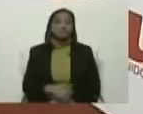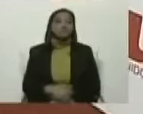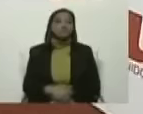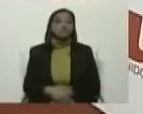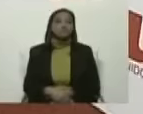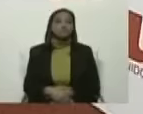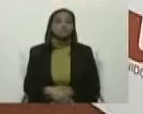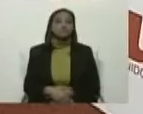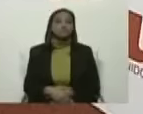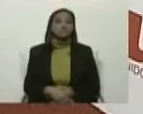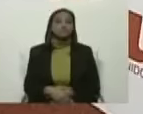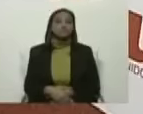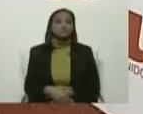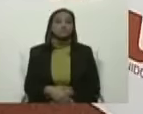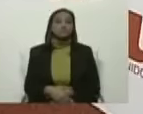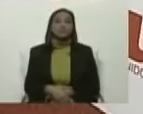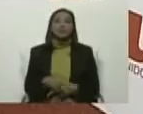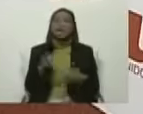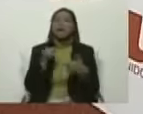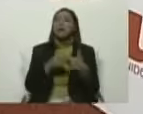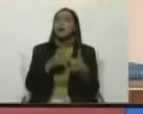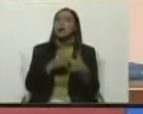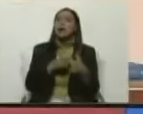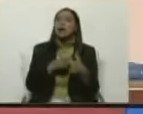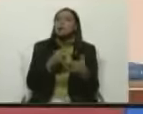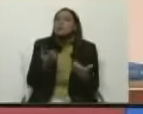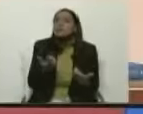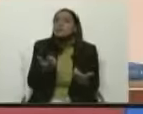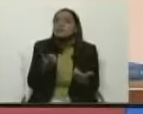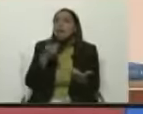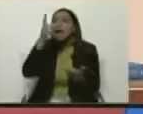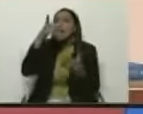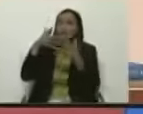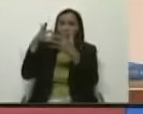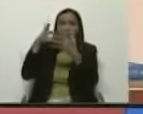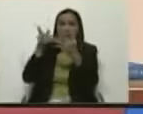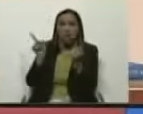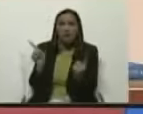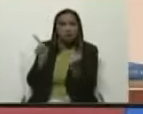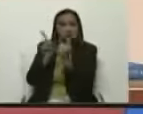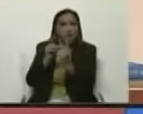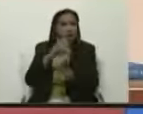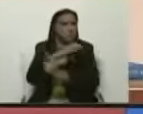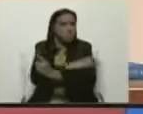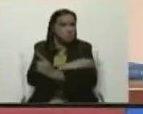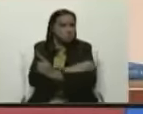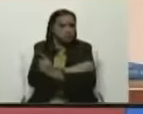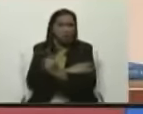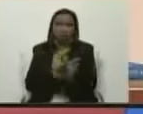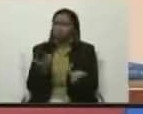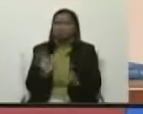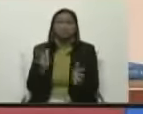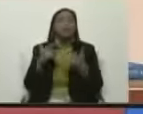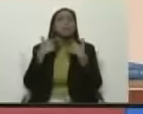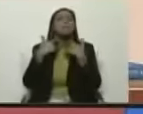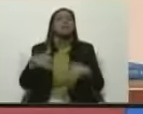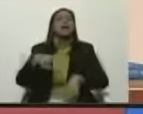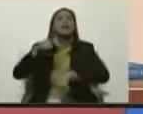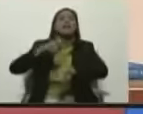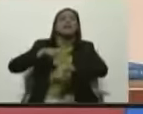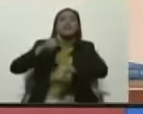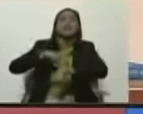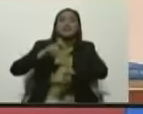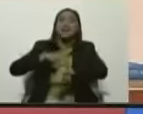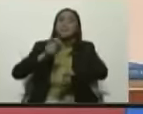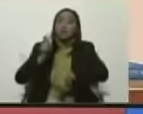O sea, ¿qué sentido tiene hablar con alguien que se va? Ninguno. Es una pérdida de tiempo. Usted se sienta a hablar